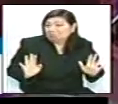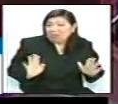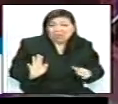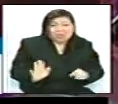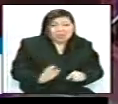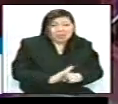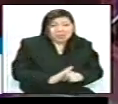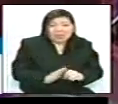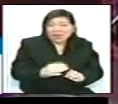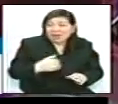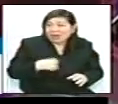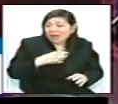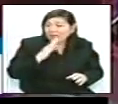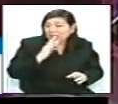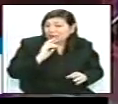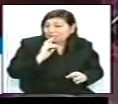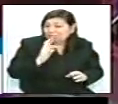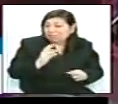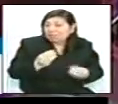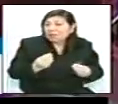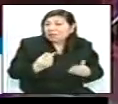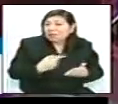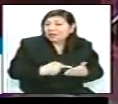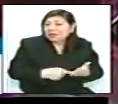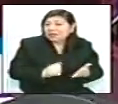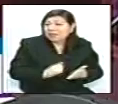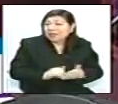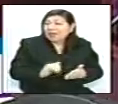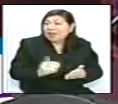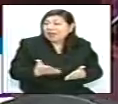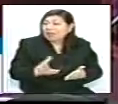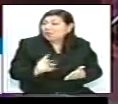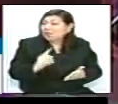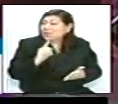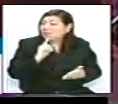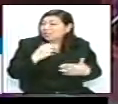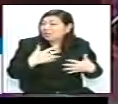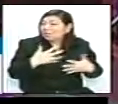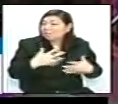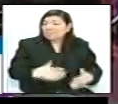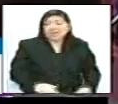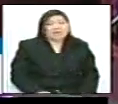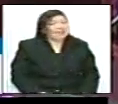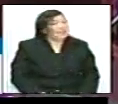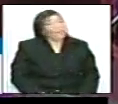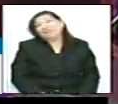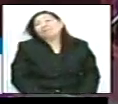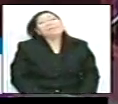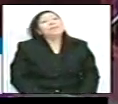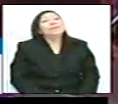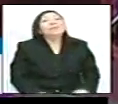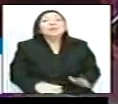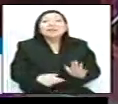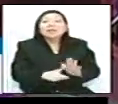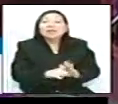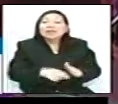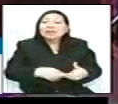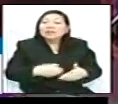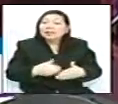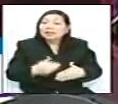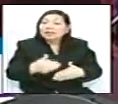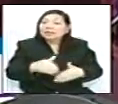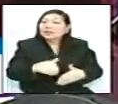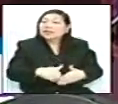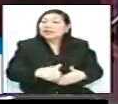también políticamente vamos a responderlo, porque en realidad lo que hay no es tanto temor a que hayan legítimos procesos de adelanto